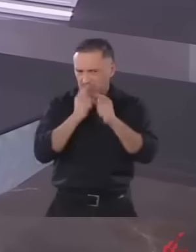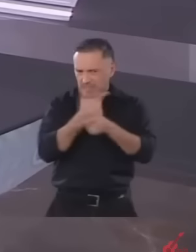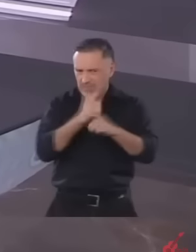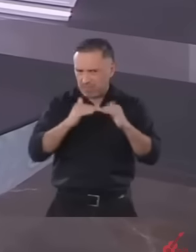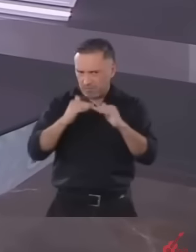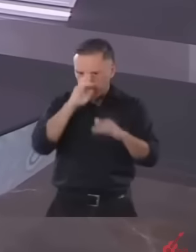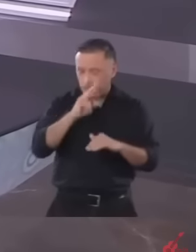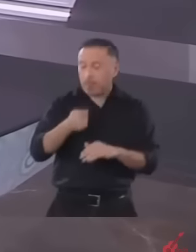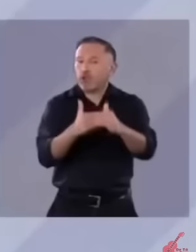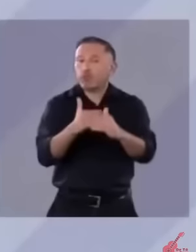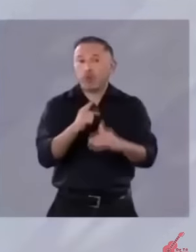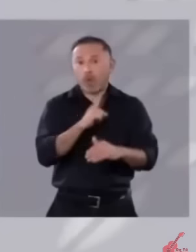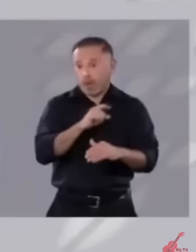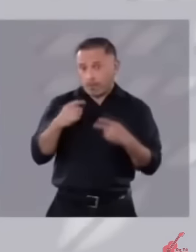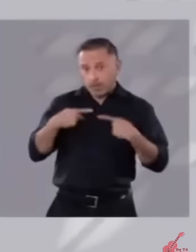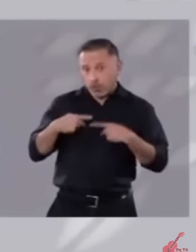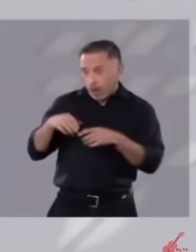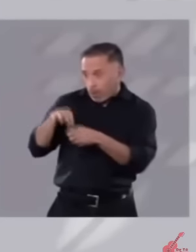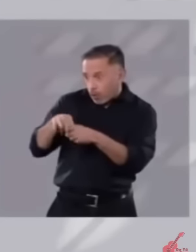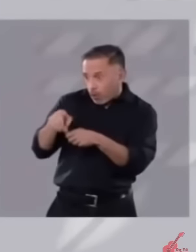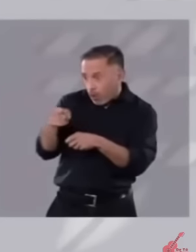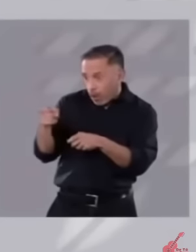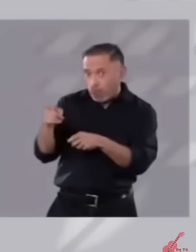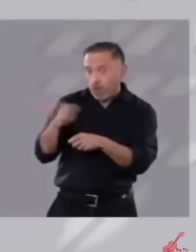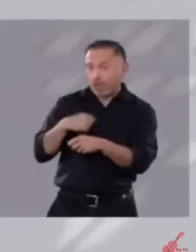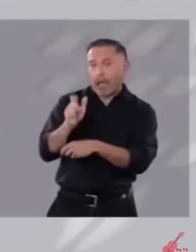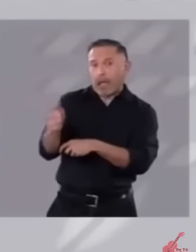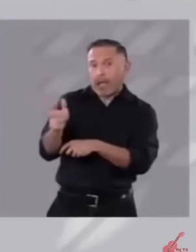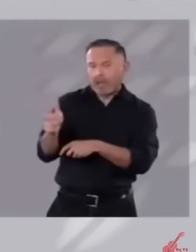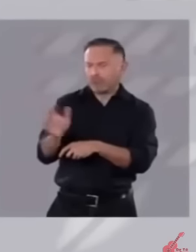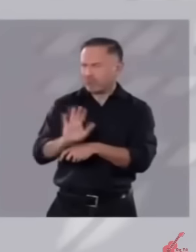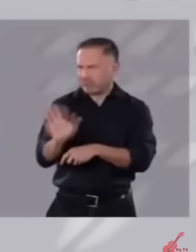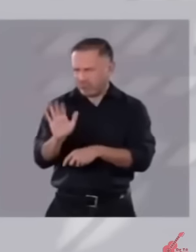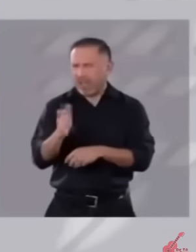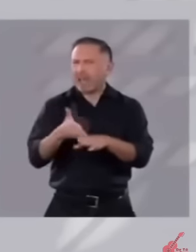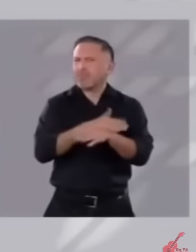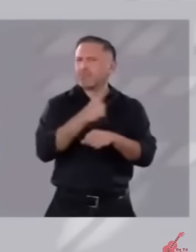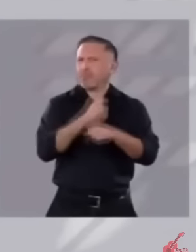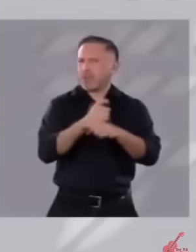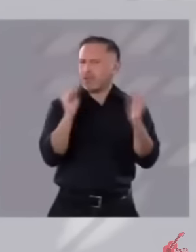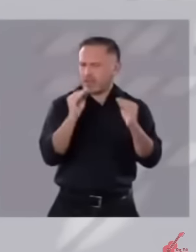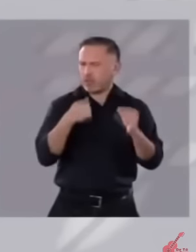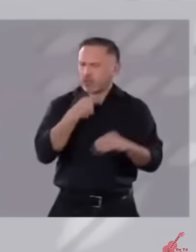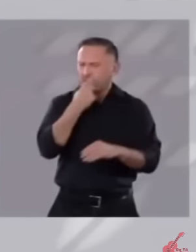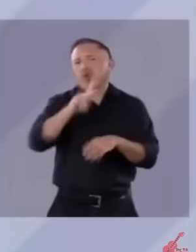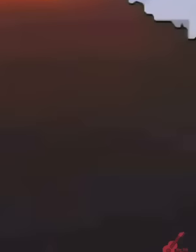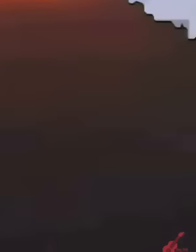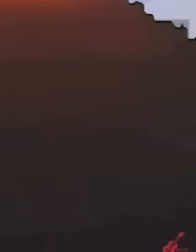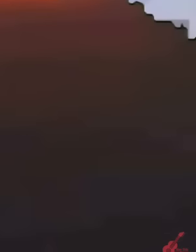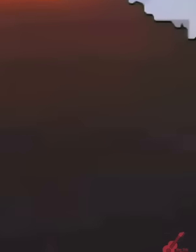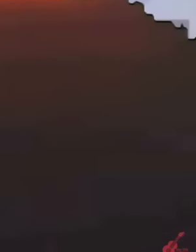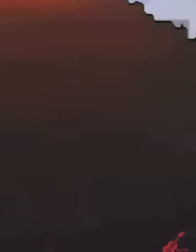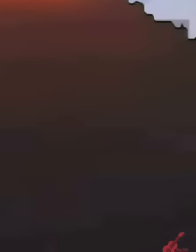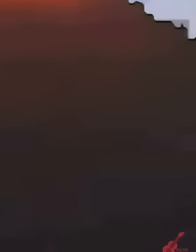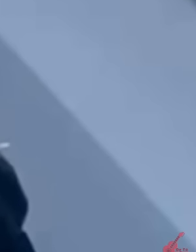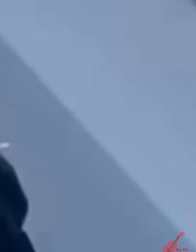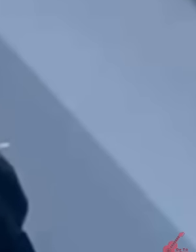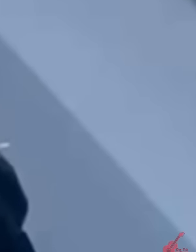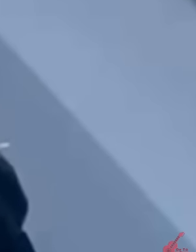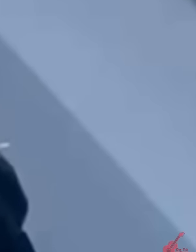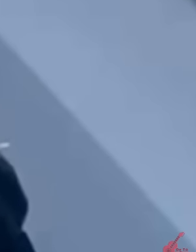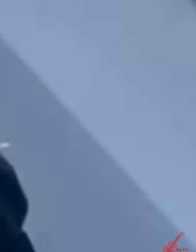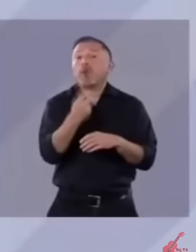Jorge Máynez, por un minuto. Desde el primer debate he dicho que por el bien de todas y de todos, primero debemos de arrojar a todos los pobres a un